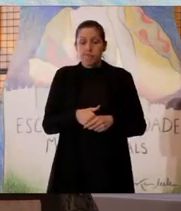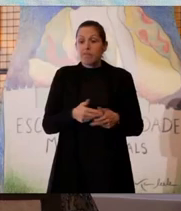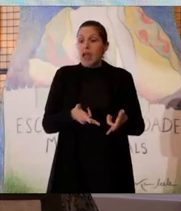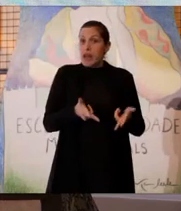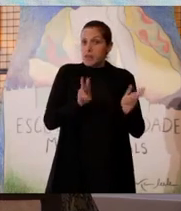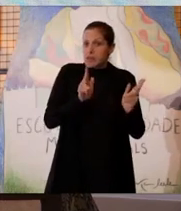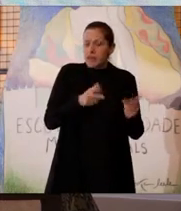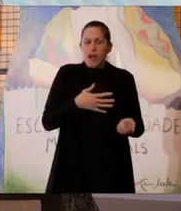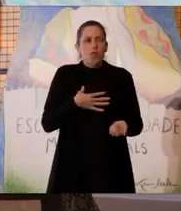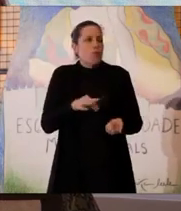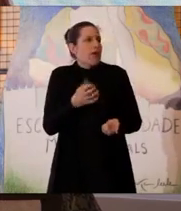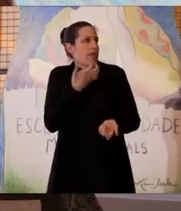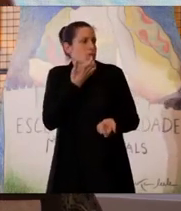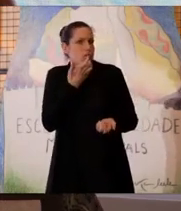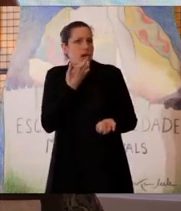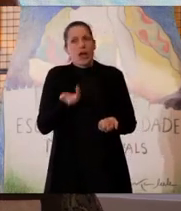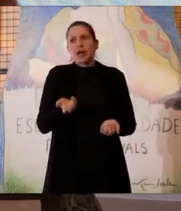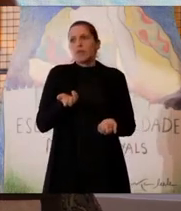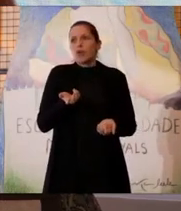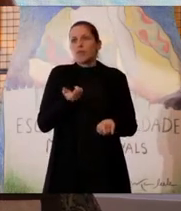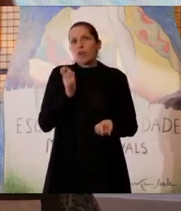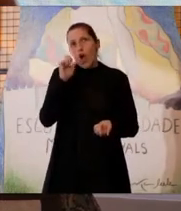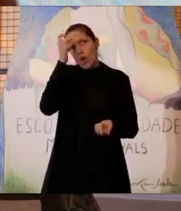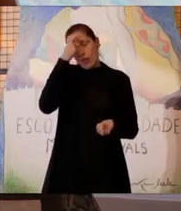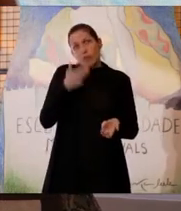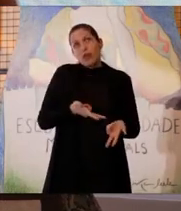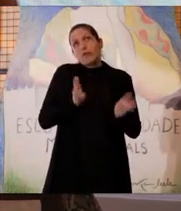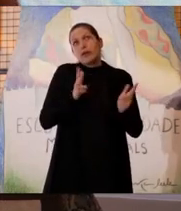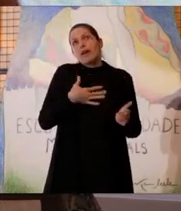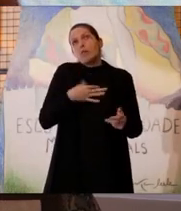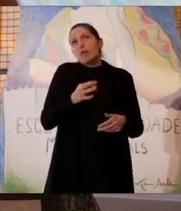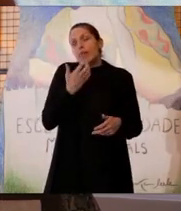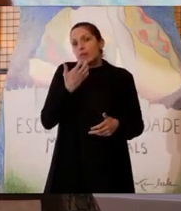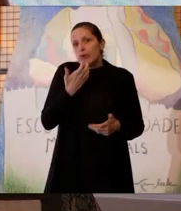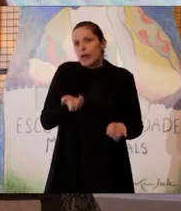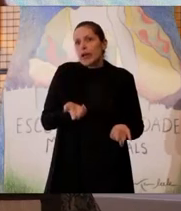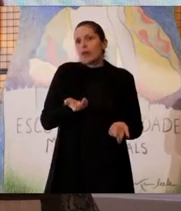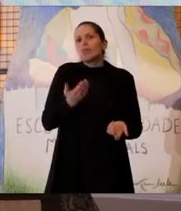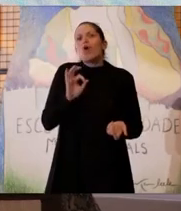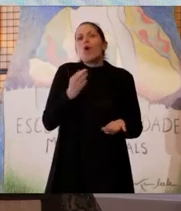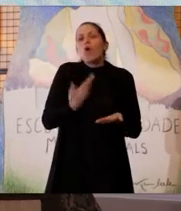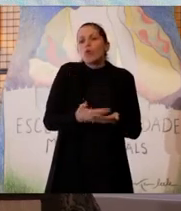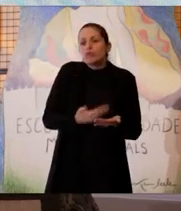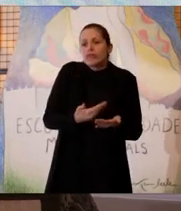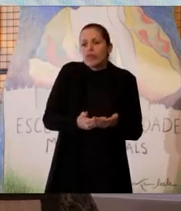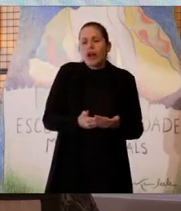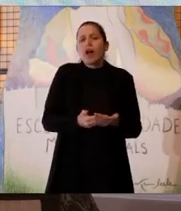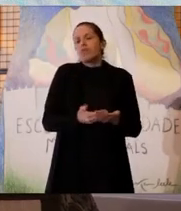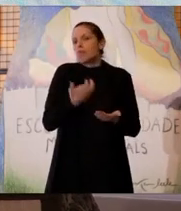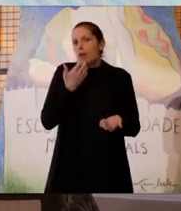acogerse incluso para el contexto de libertad mal utilizado puede acogerse incluso puede justificarse incluso para